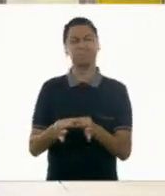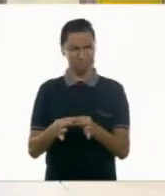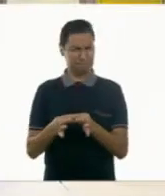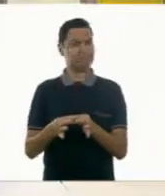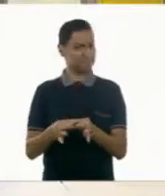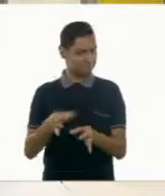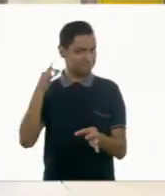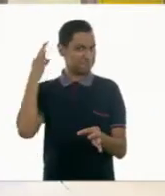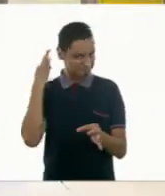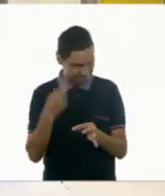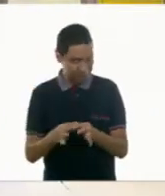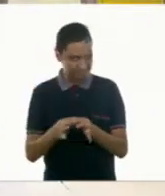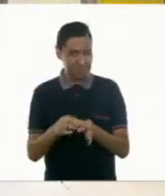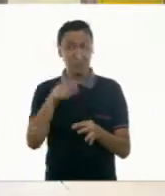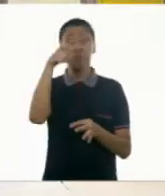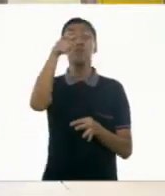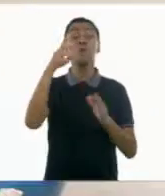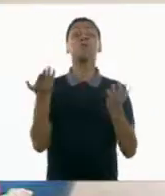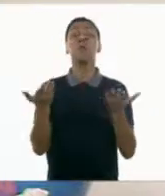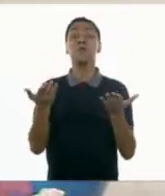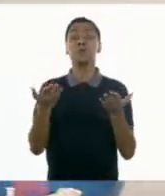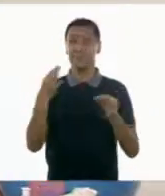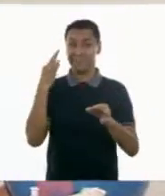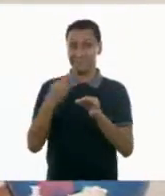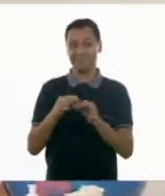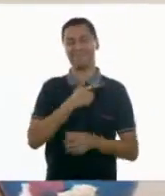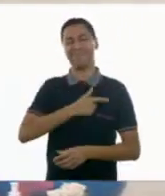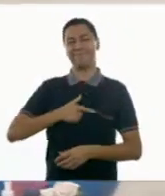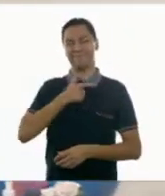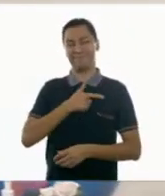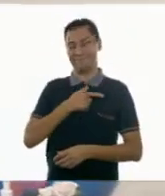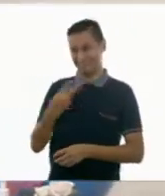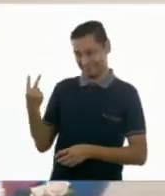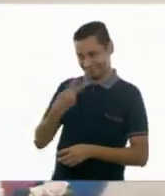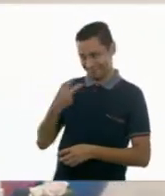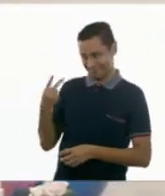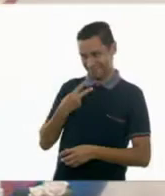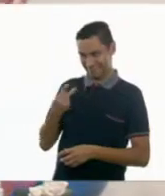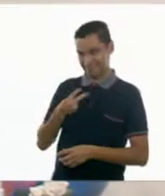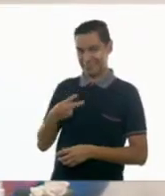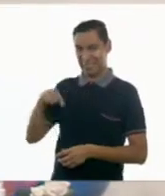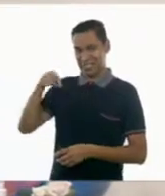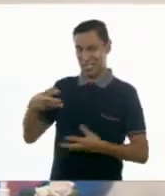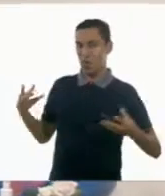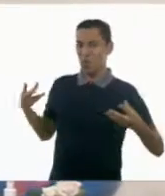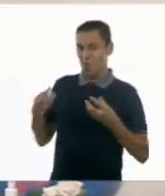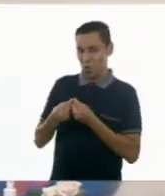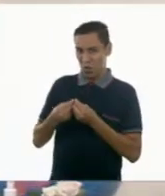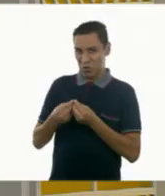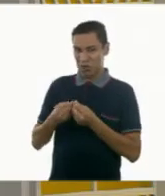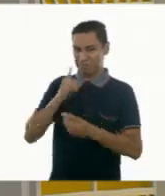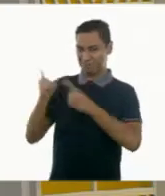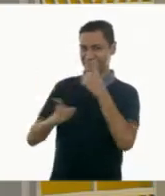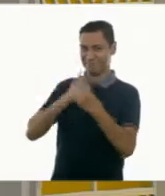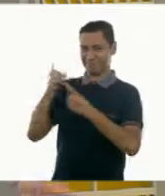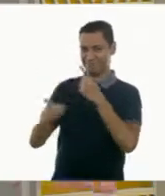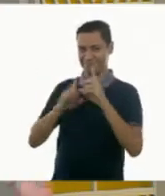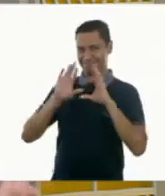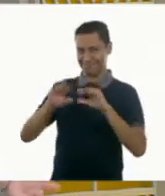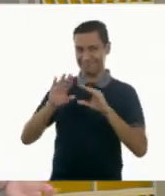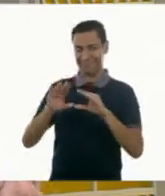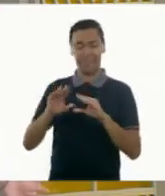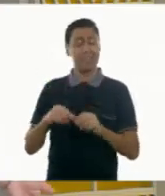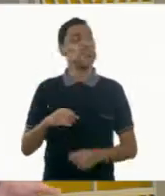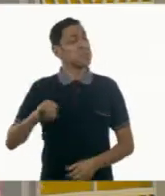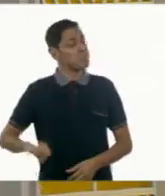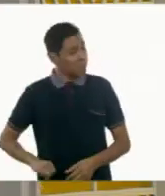¡Listísima! Ok, espero que en casa también estén listos. Me dio mucho gusto estar contigo hoy y compartir nuestra sesión de educación física. Estuvo